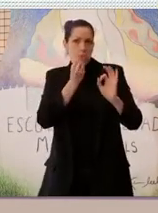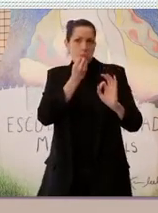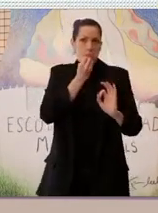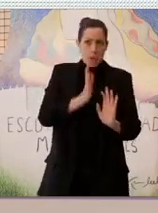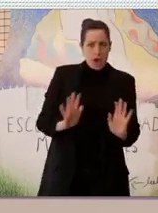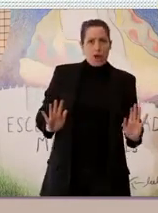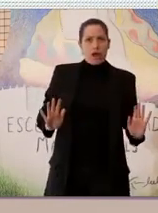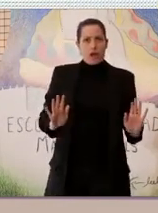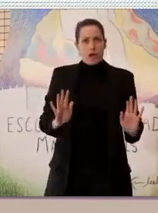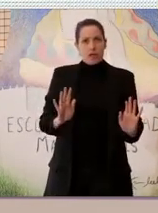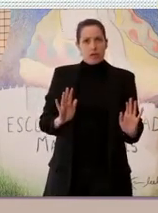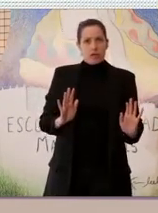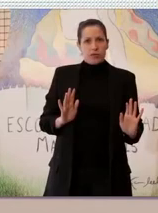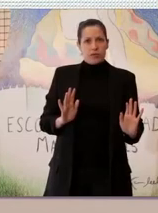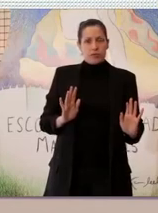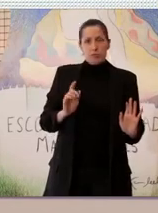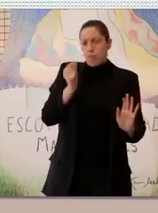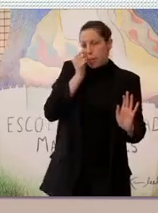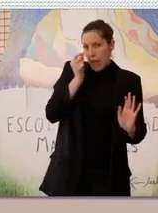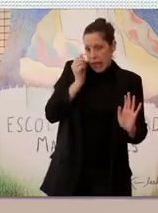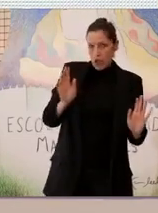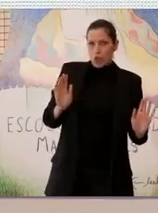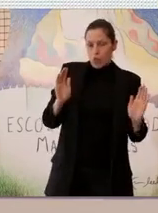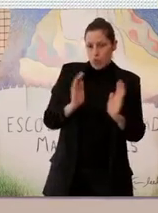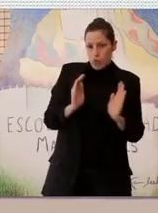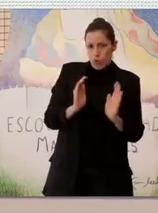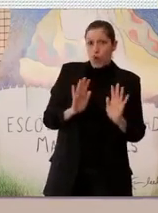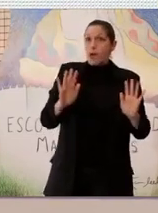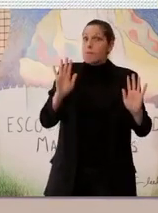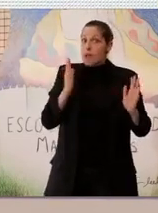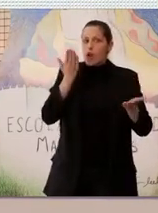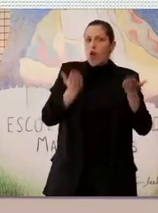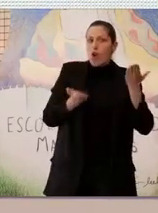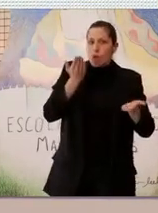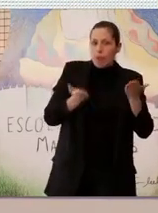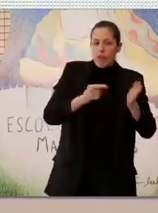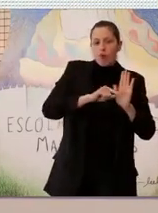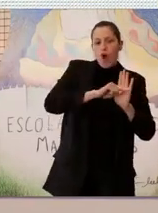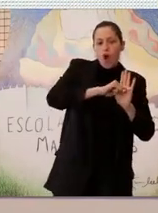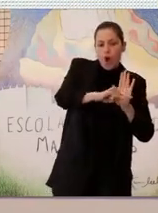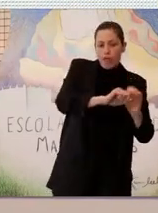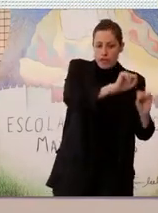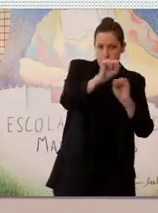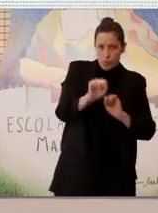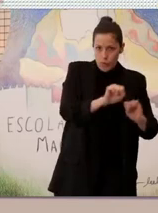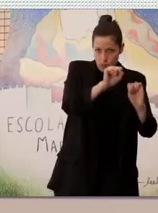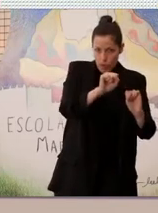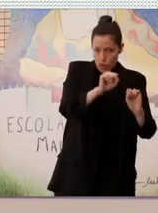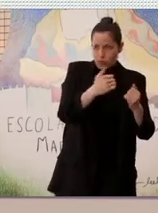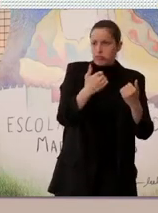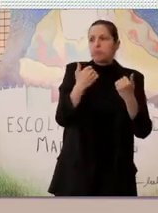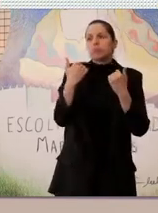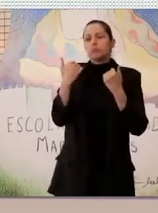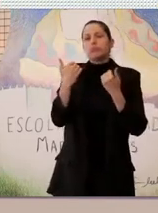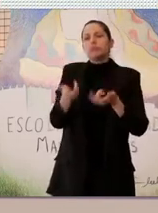de protección es muy pequeño. Si comparamos el dato de órdenes de protección que se conceden, unas 27.000, con el número